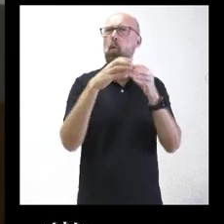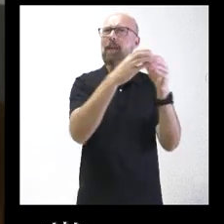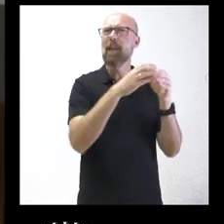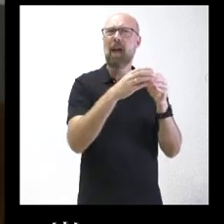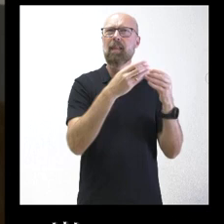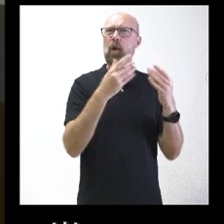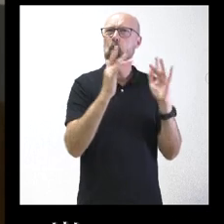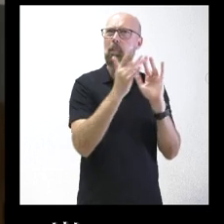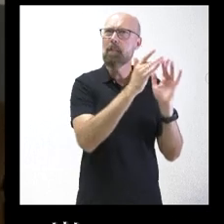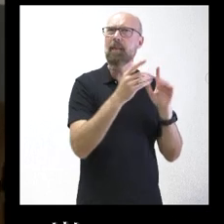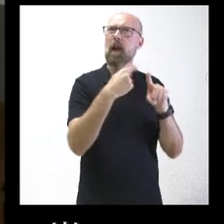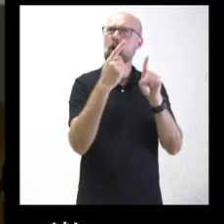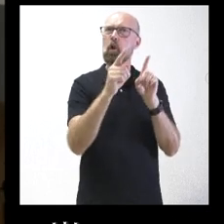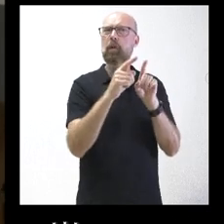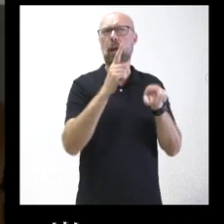de